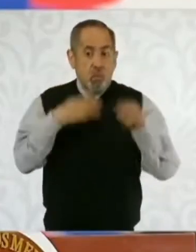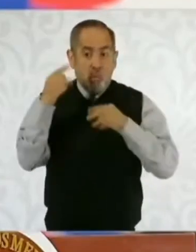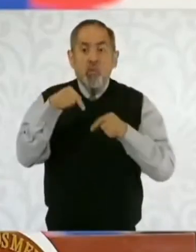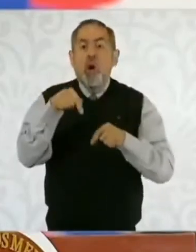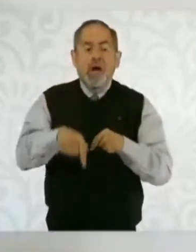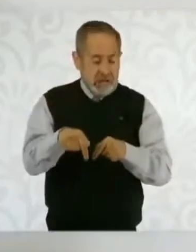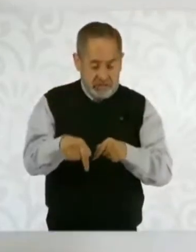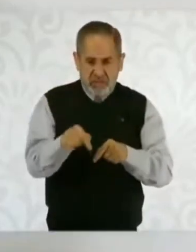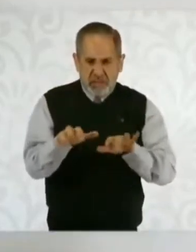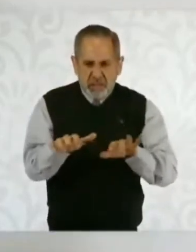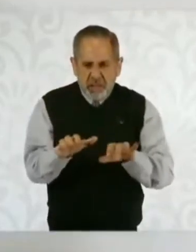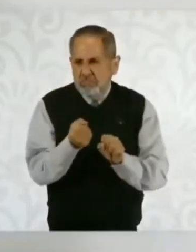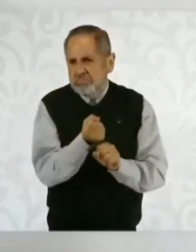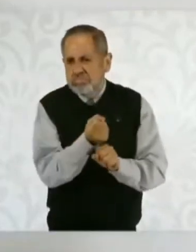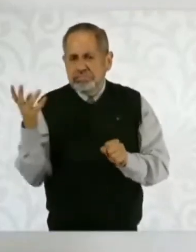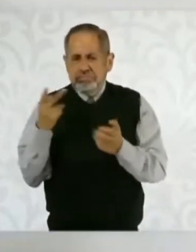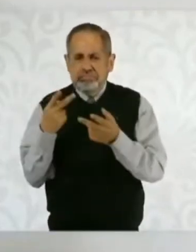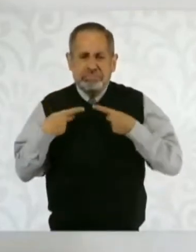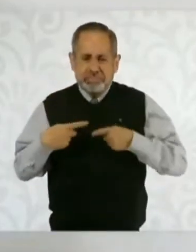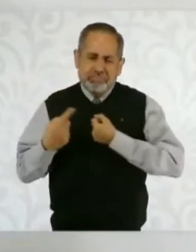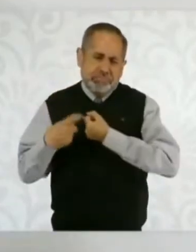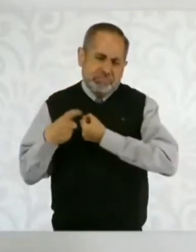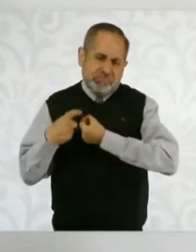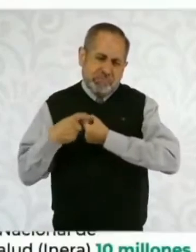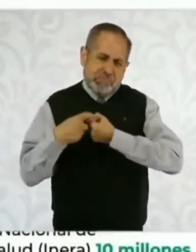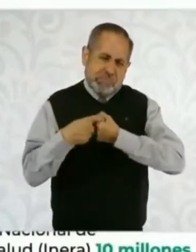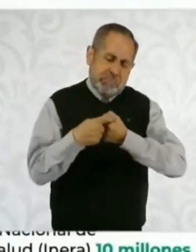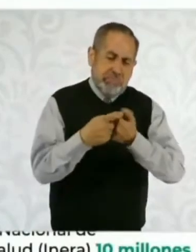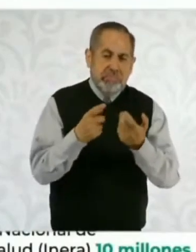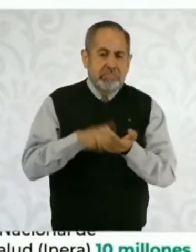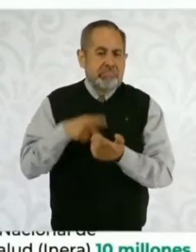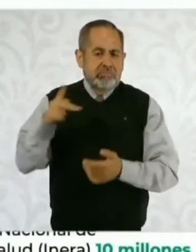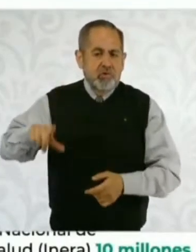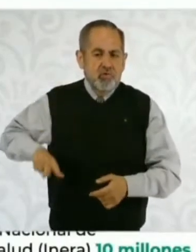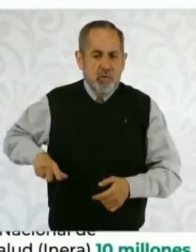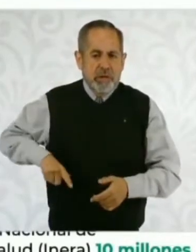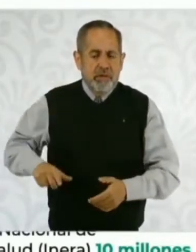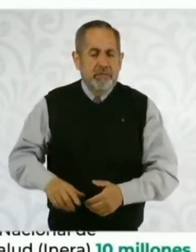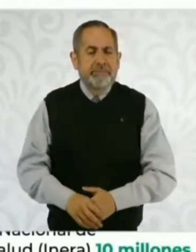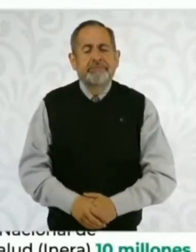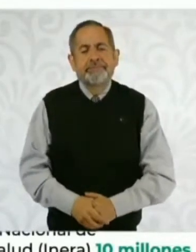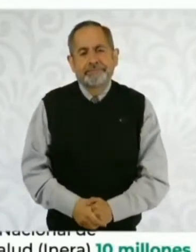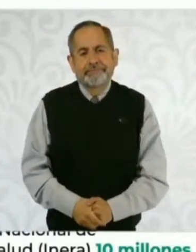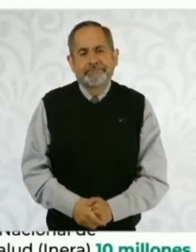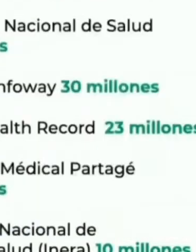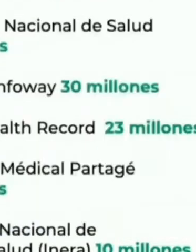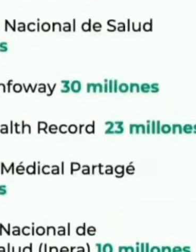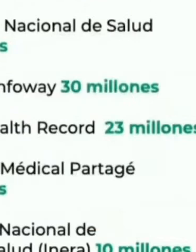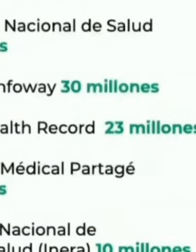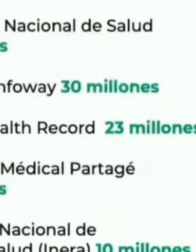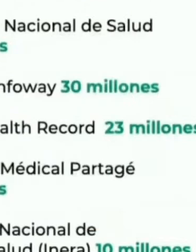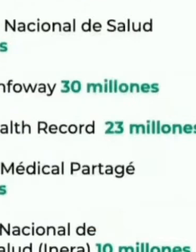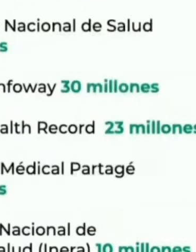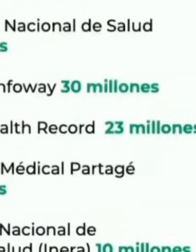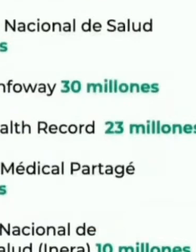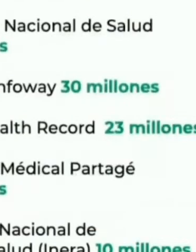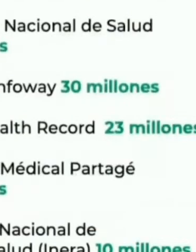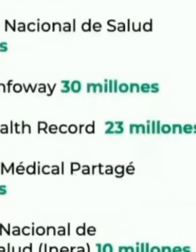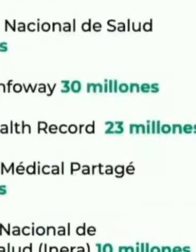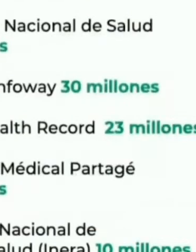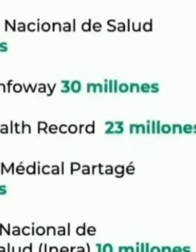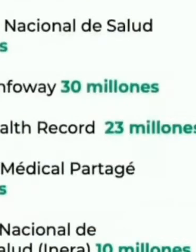y es explicable porque somos un sistema público que atiende en este caso a las personas con